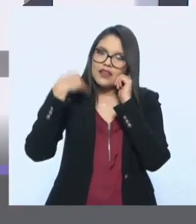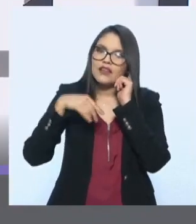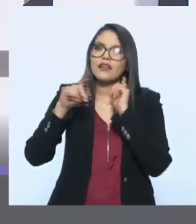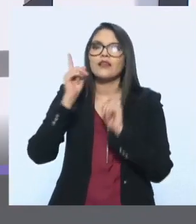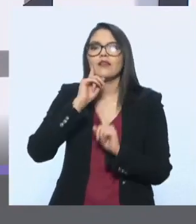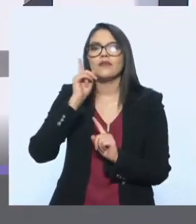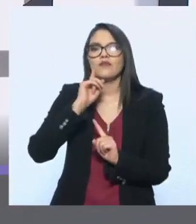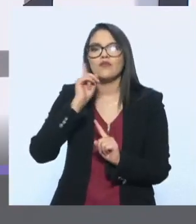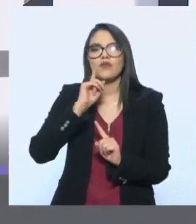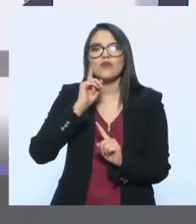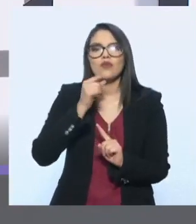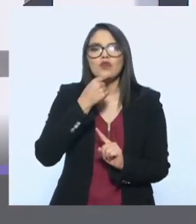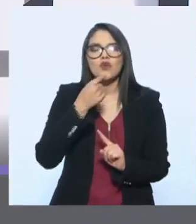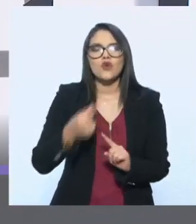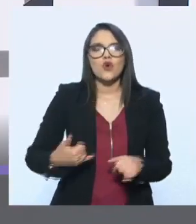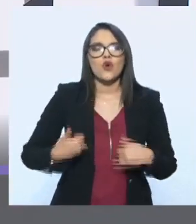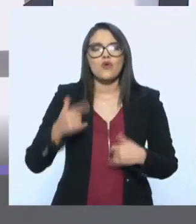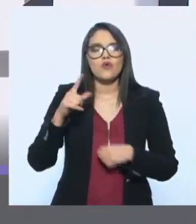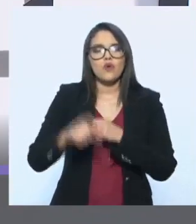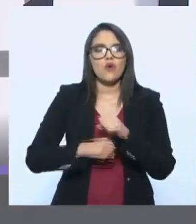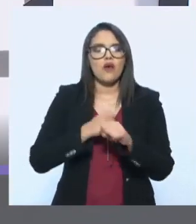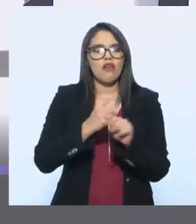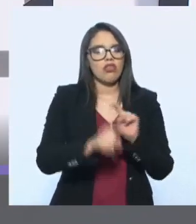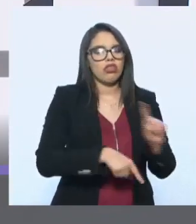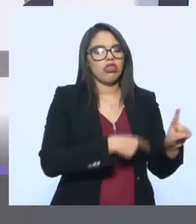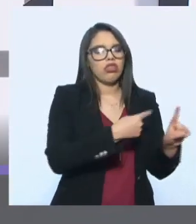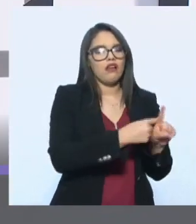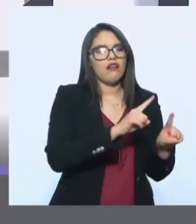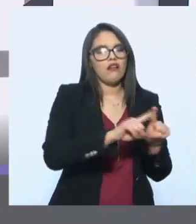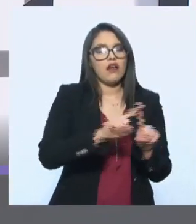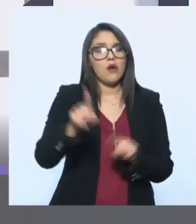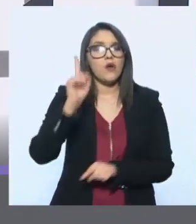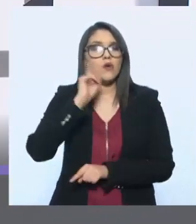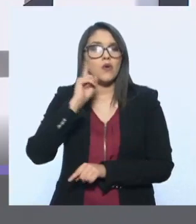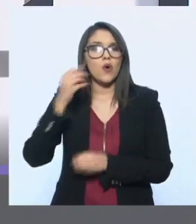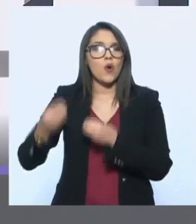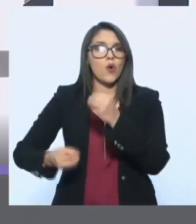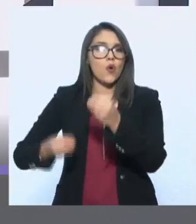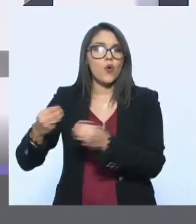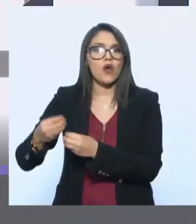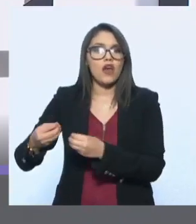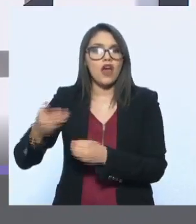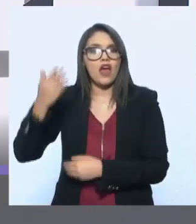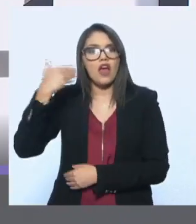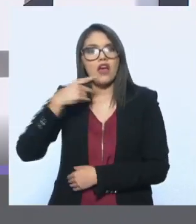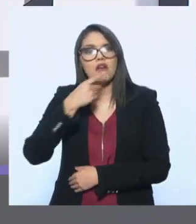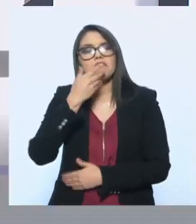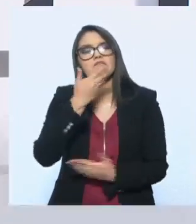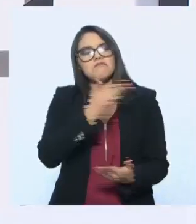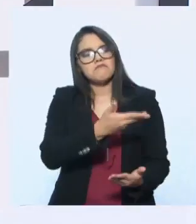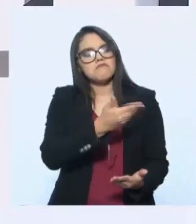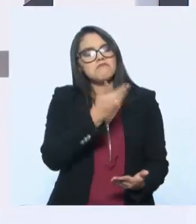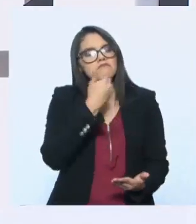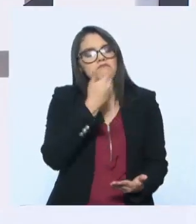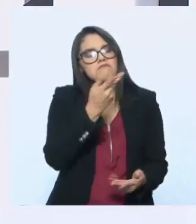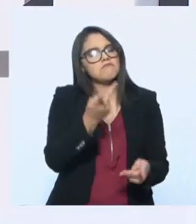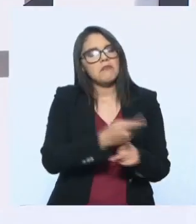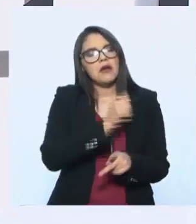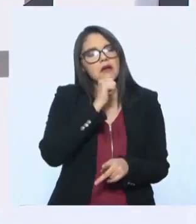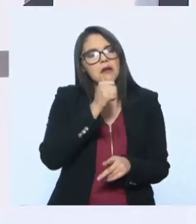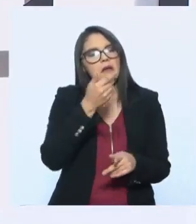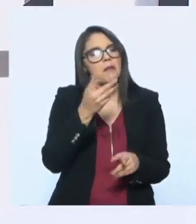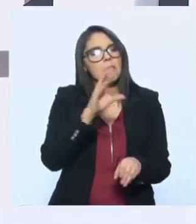de sus compañeros de tan solo 17 años, y esta magistrada, pues, tuvo a bien reducirles la pena, ¿no?